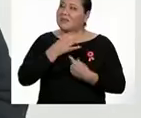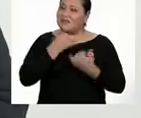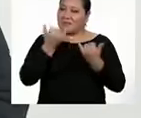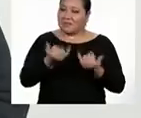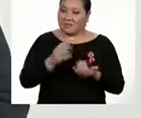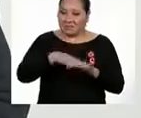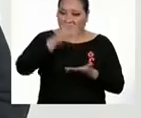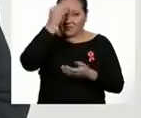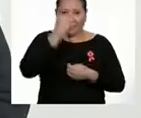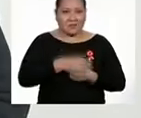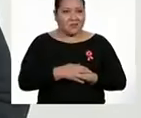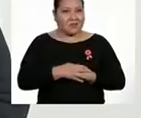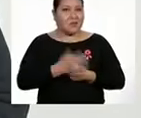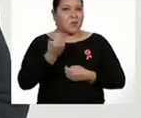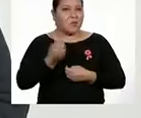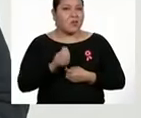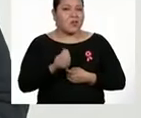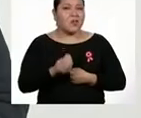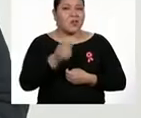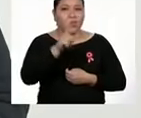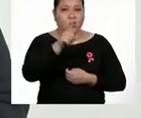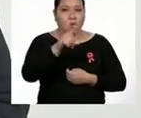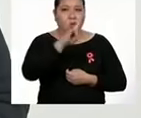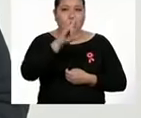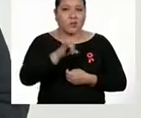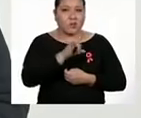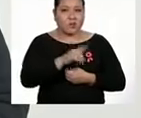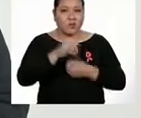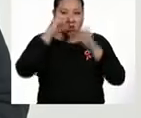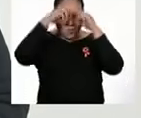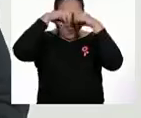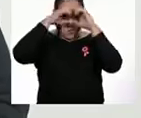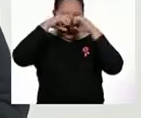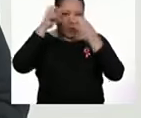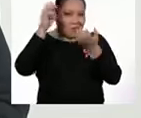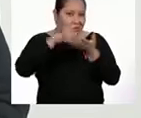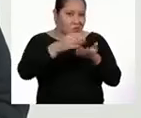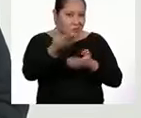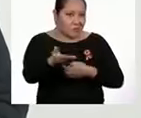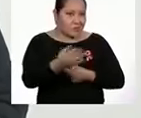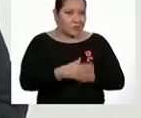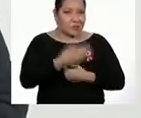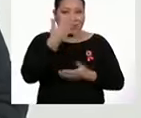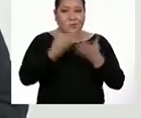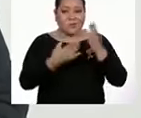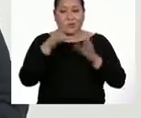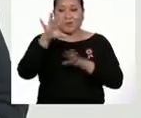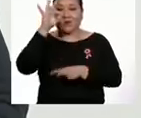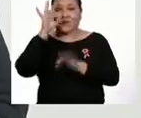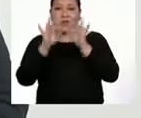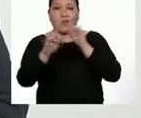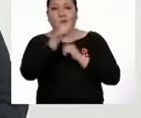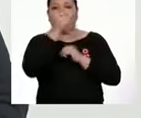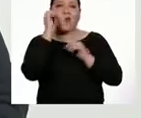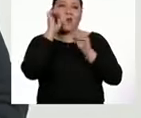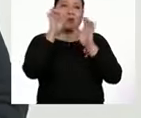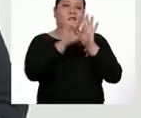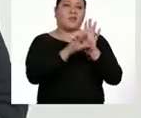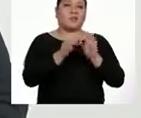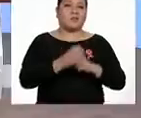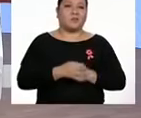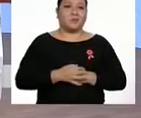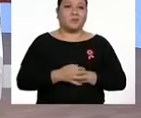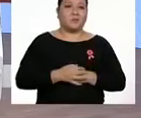profe! ¿Por qué no utilizas tus binoculares una vez más? Quizás podamos encontrar otro ejemplo